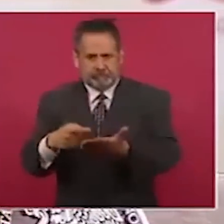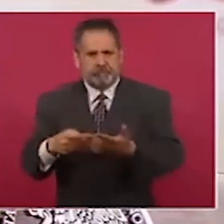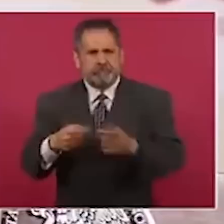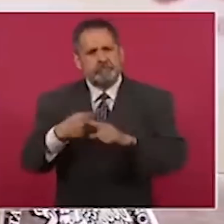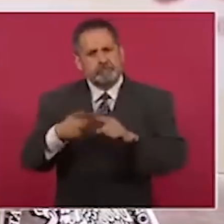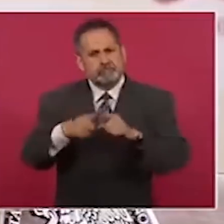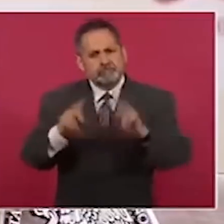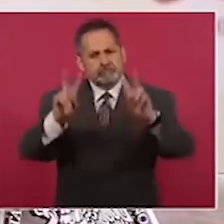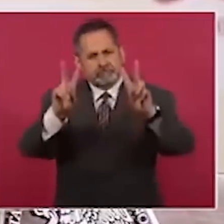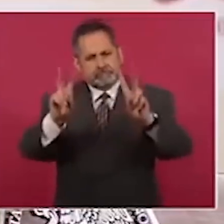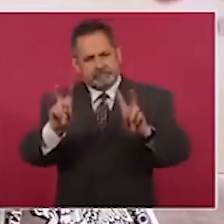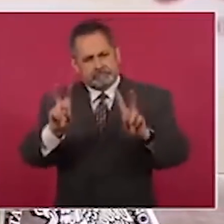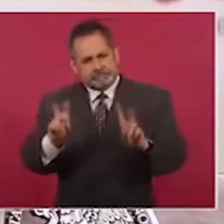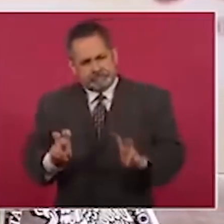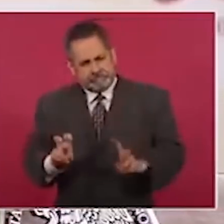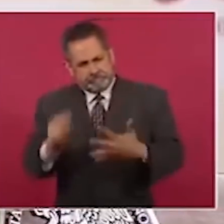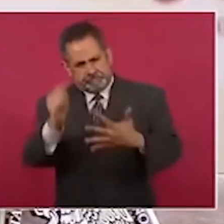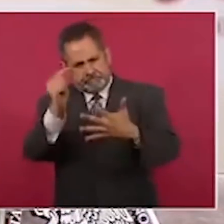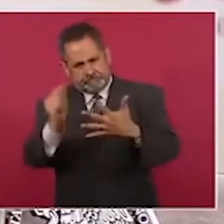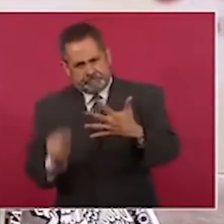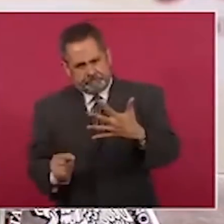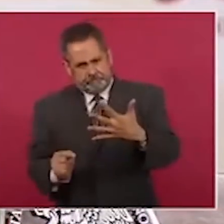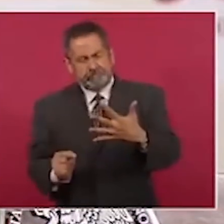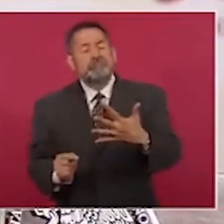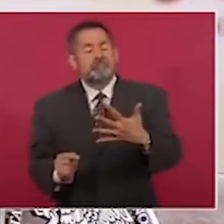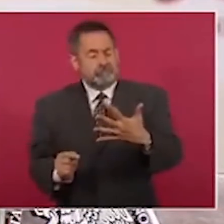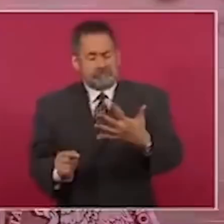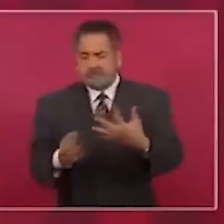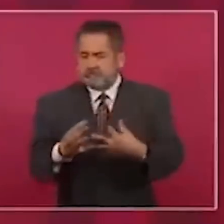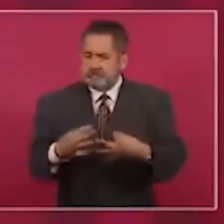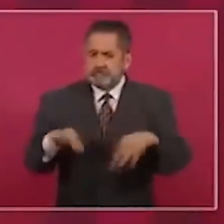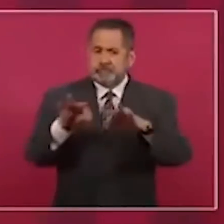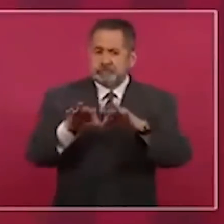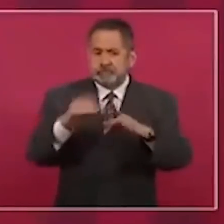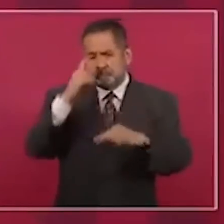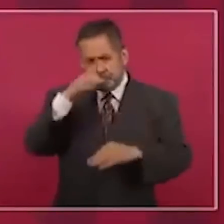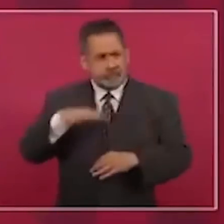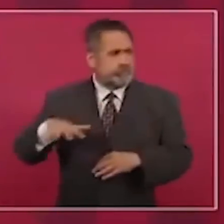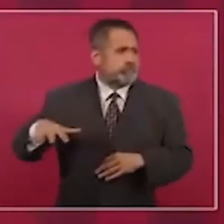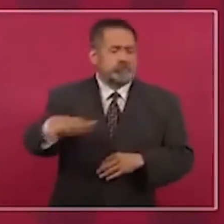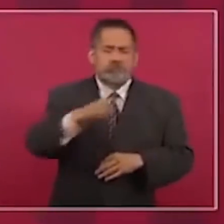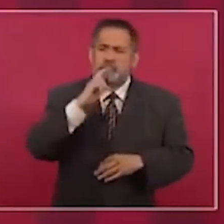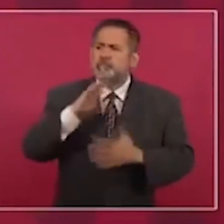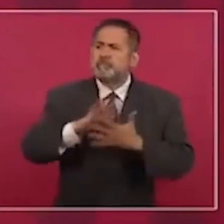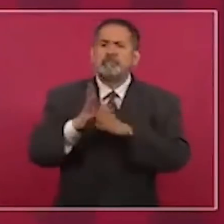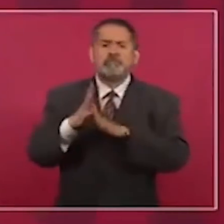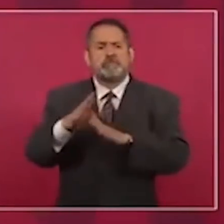varios temas fundamentales para afianzar la vida democrática del país.